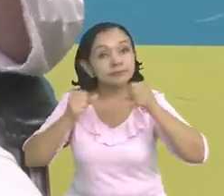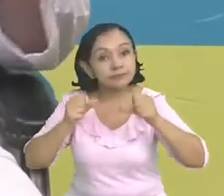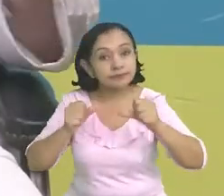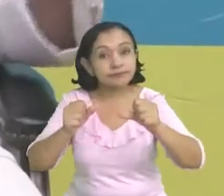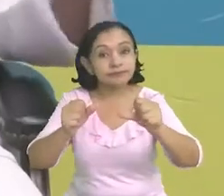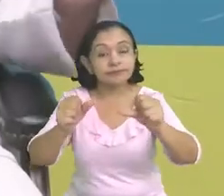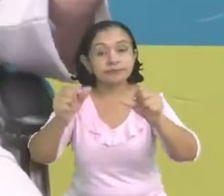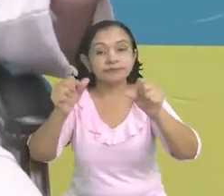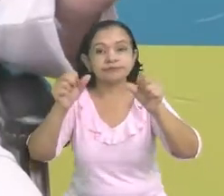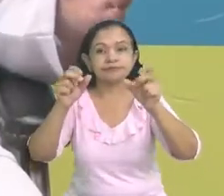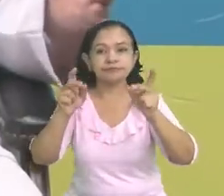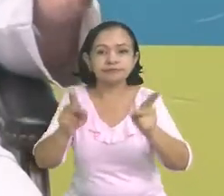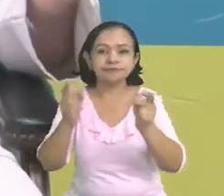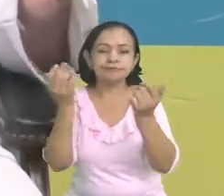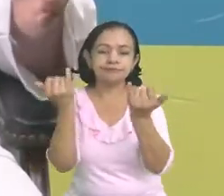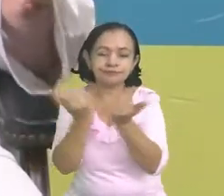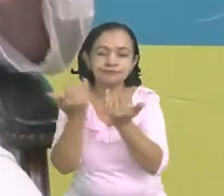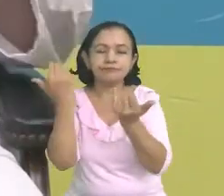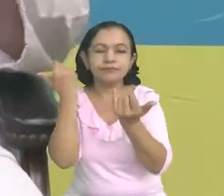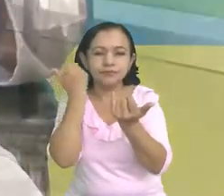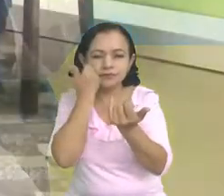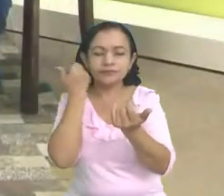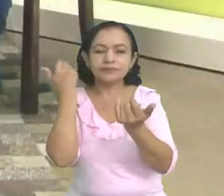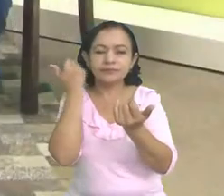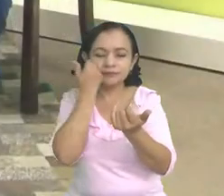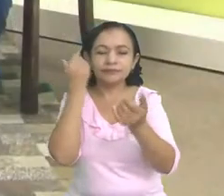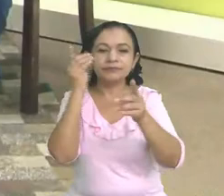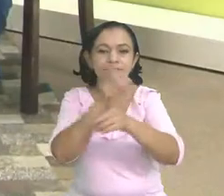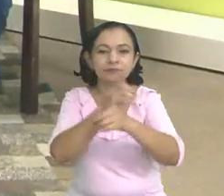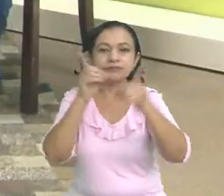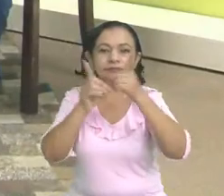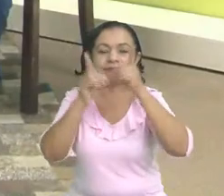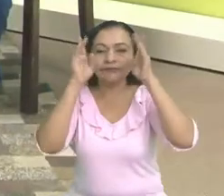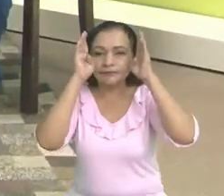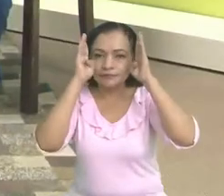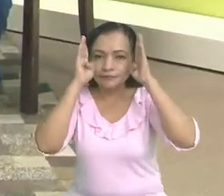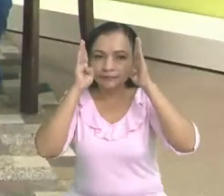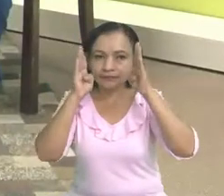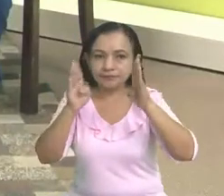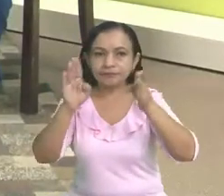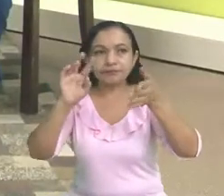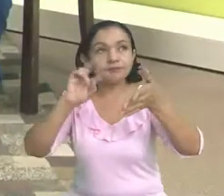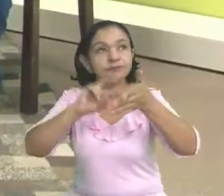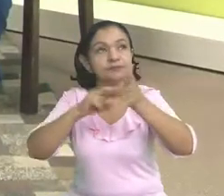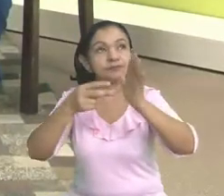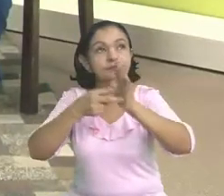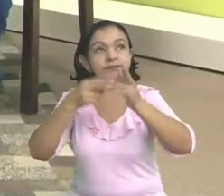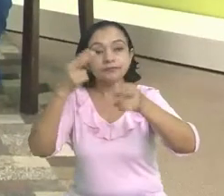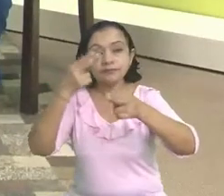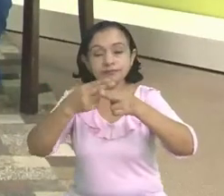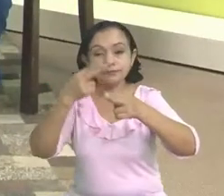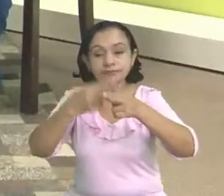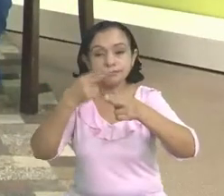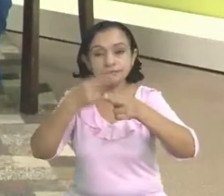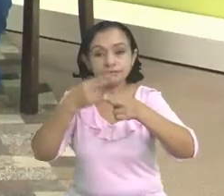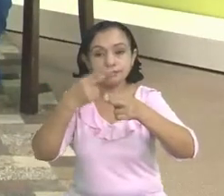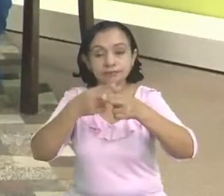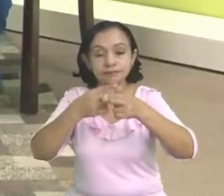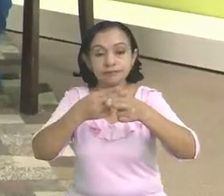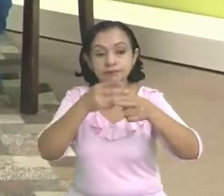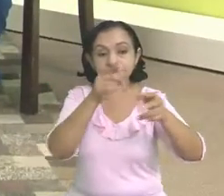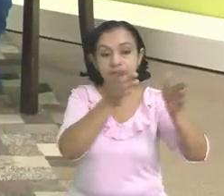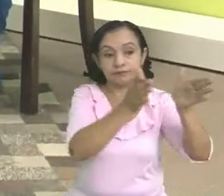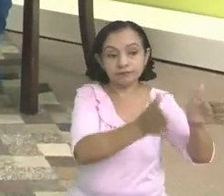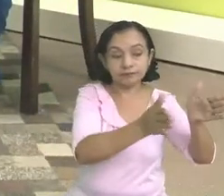vuelven crónicamente enfermos y hay que tratarlo. Pero por eso existe algo que se llama dispensarizado y también los